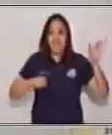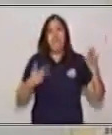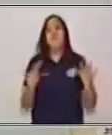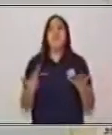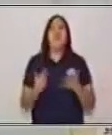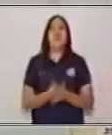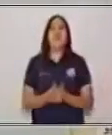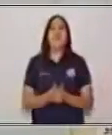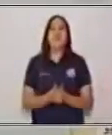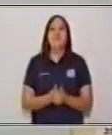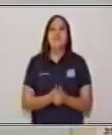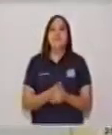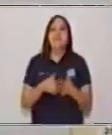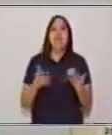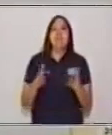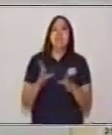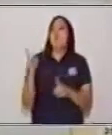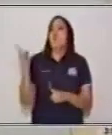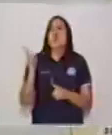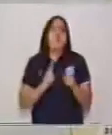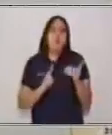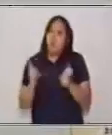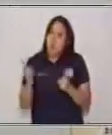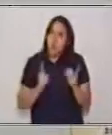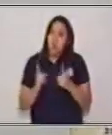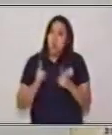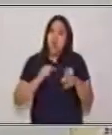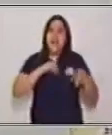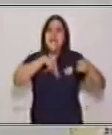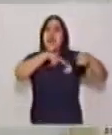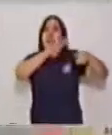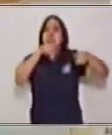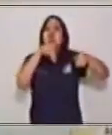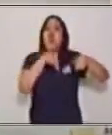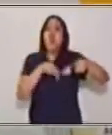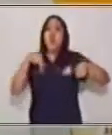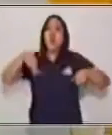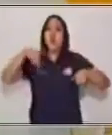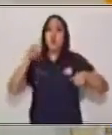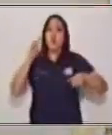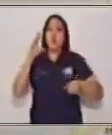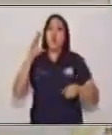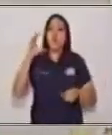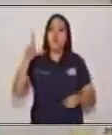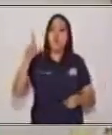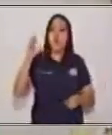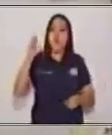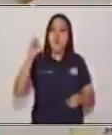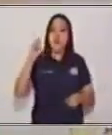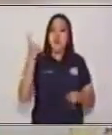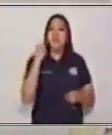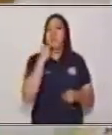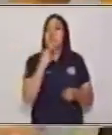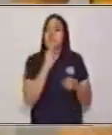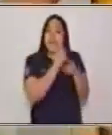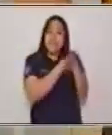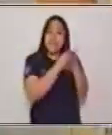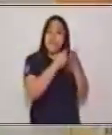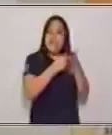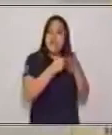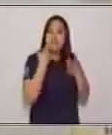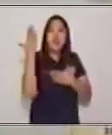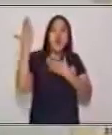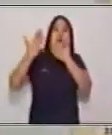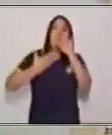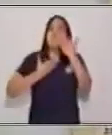Entonces, ¿cuál sería el núcleo del predicado? Si hablamos de que escriben poemas a las madres en el mes de mayo, es